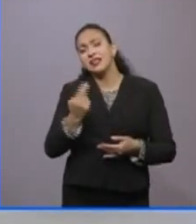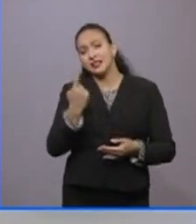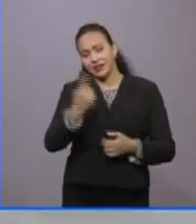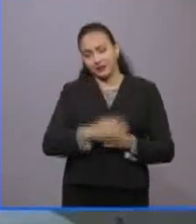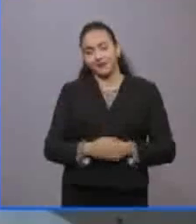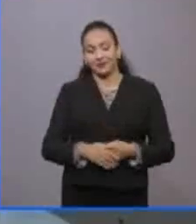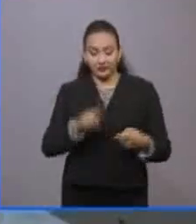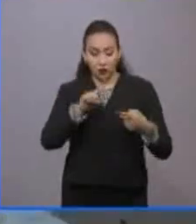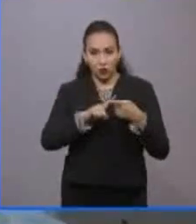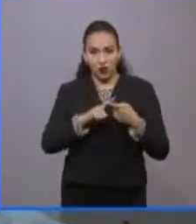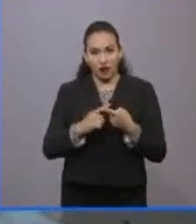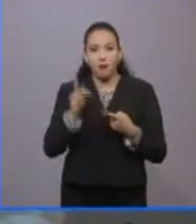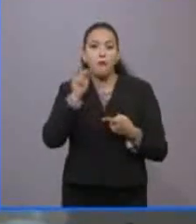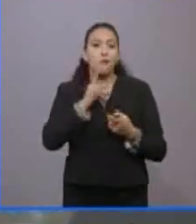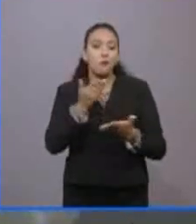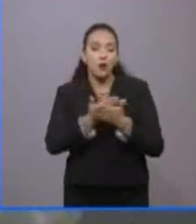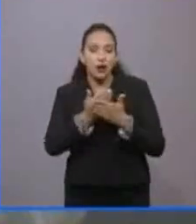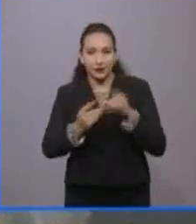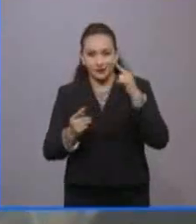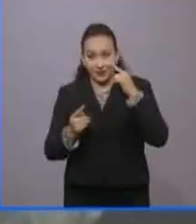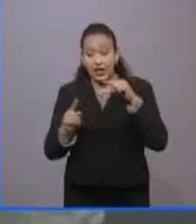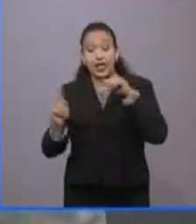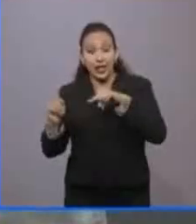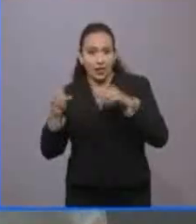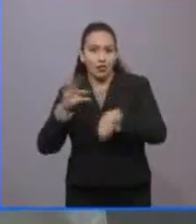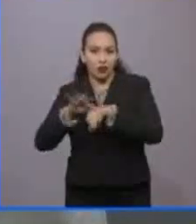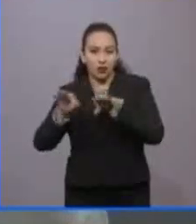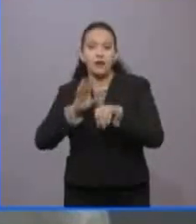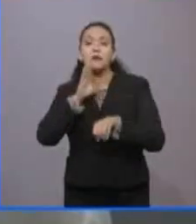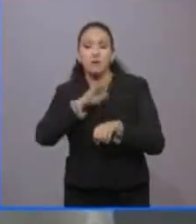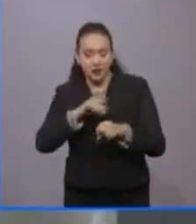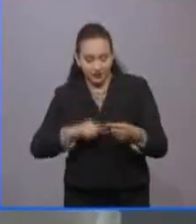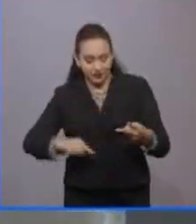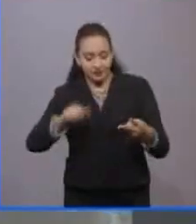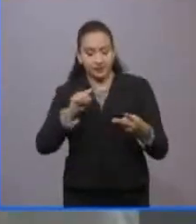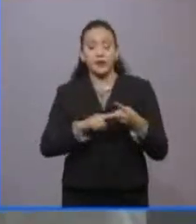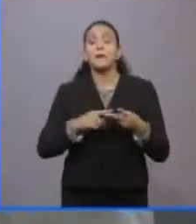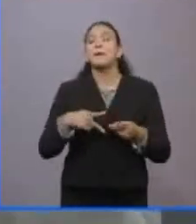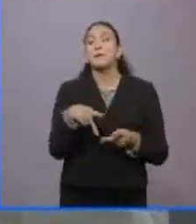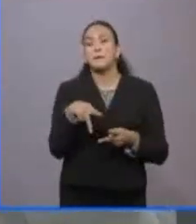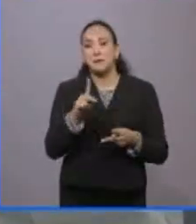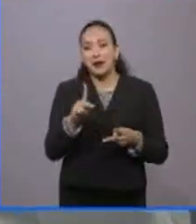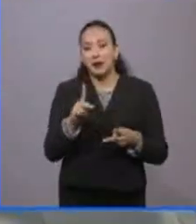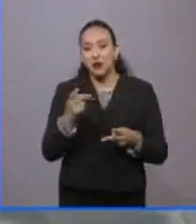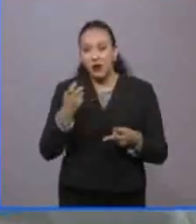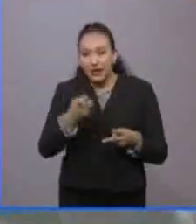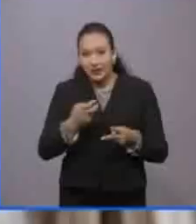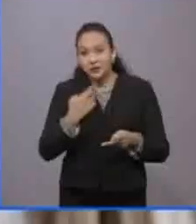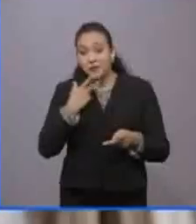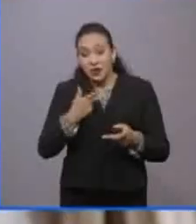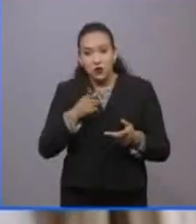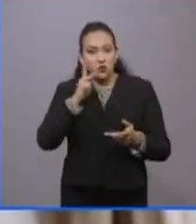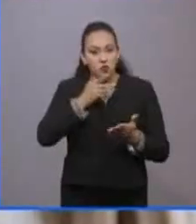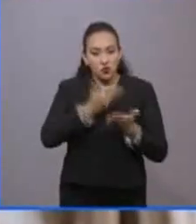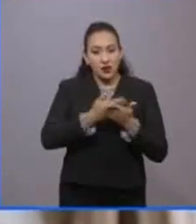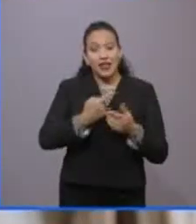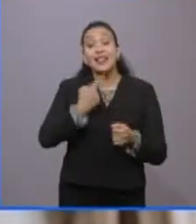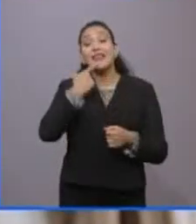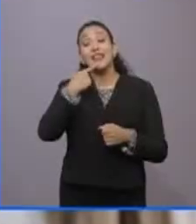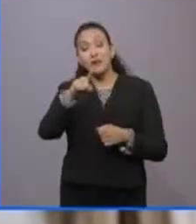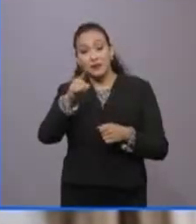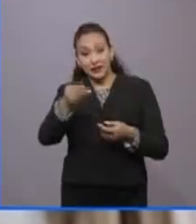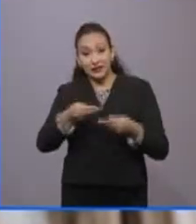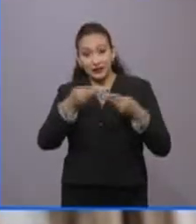la culpa o negligencia del médico al que se le atribuye el daño. Sin embargo, no es la vía adecuada para demandar la